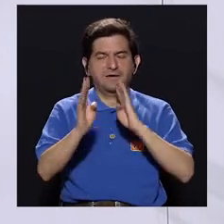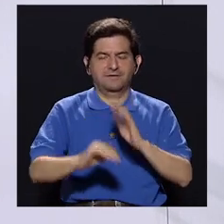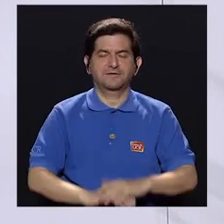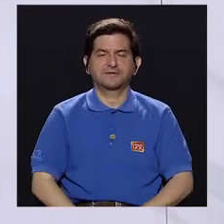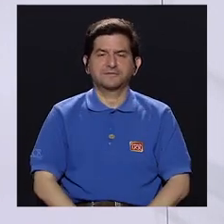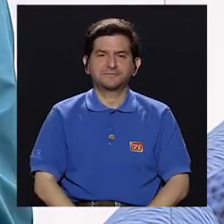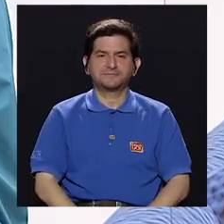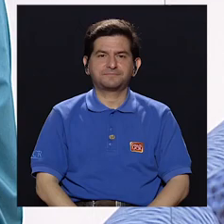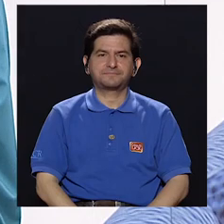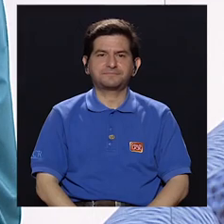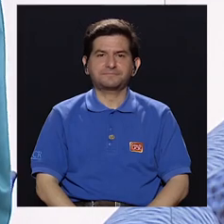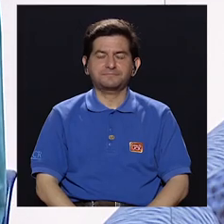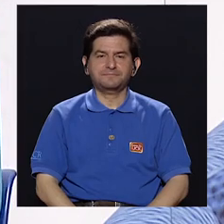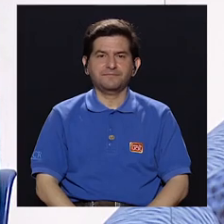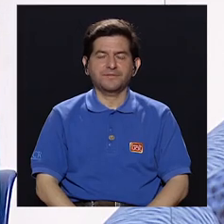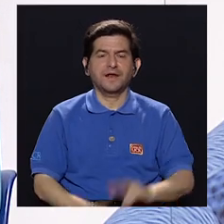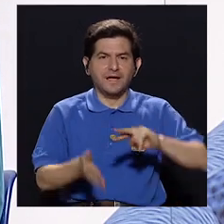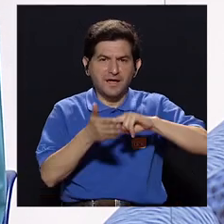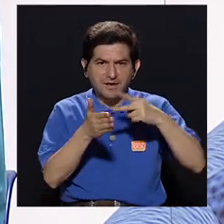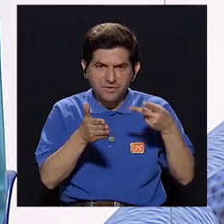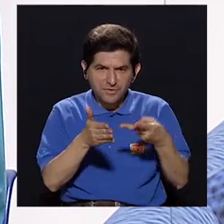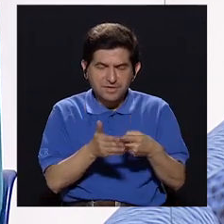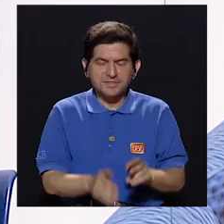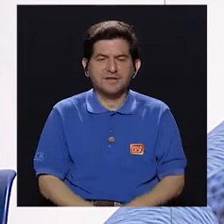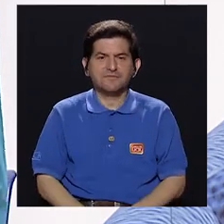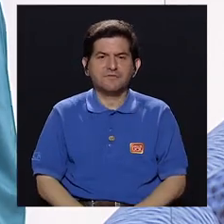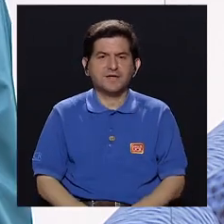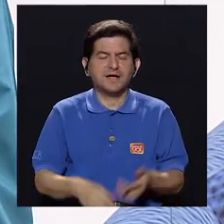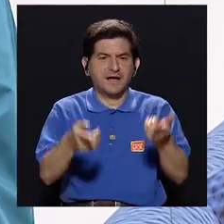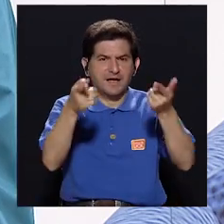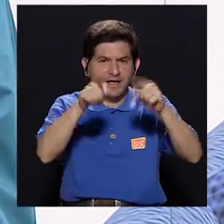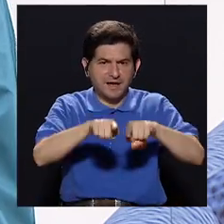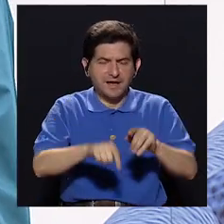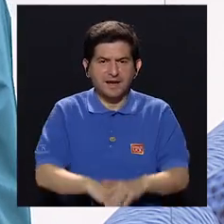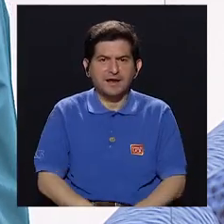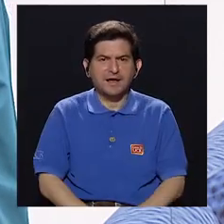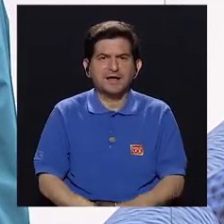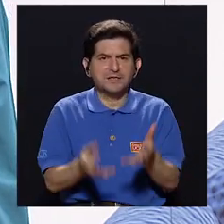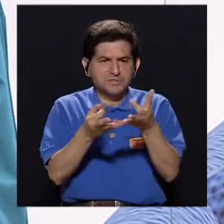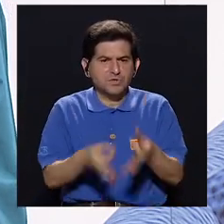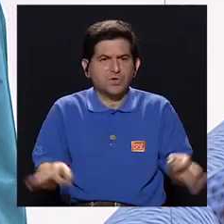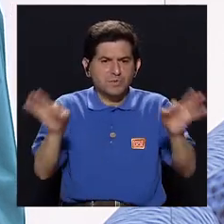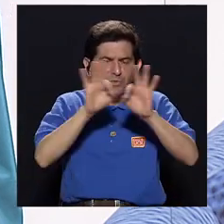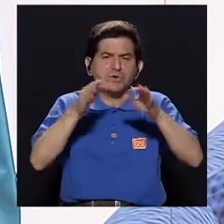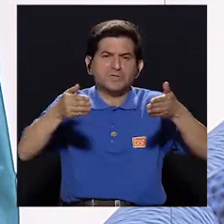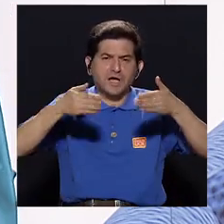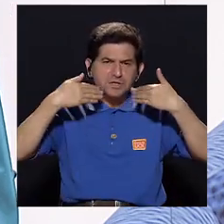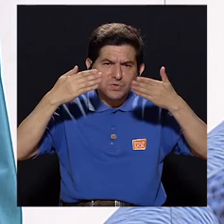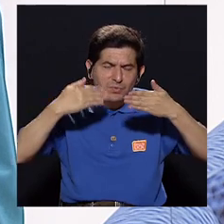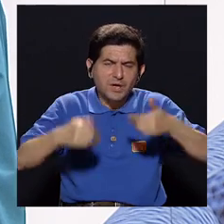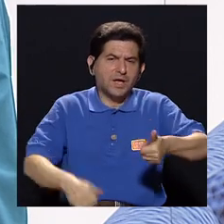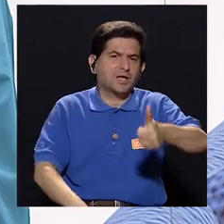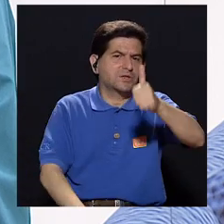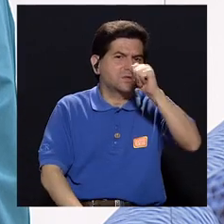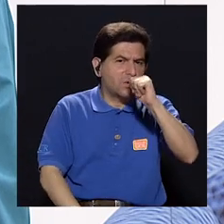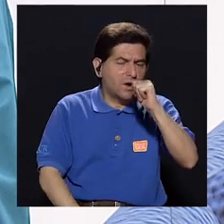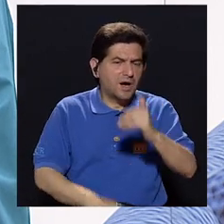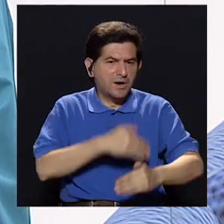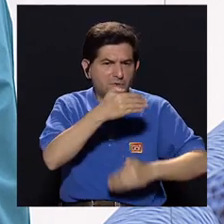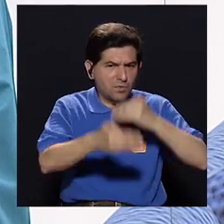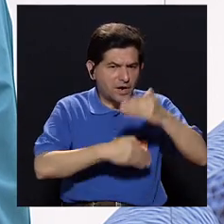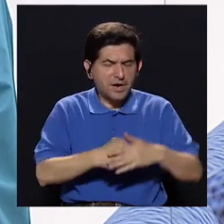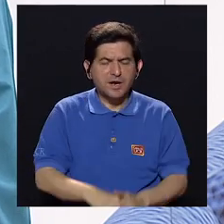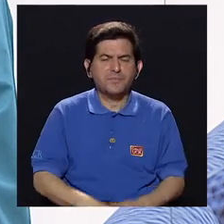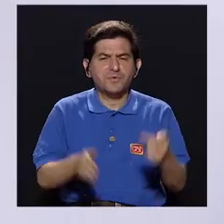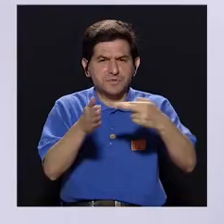impresionante en en términos de abióticos polinizadores abióticos qué tan importante es el viento el agua en la polinización